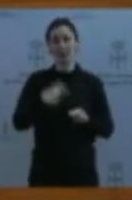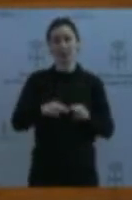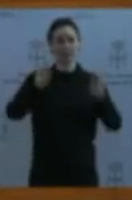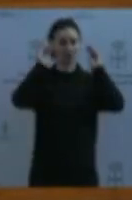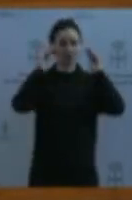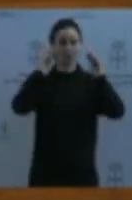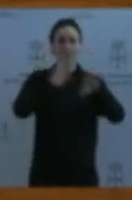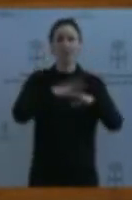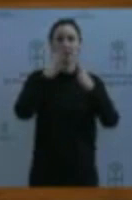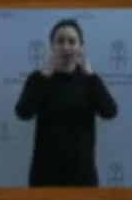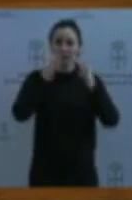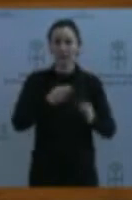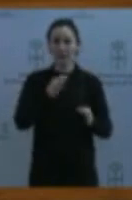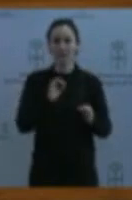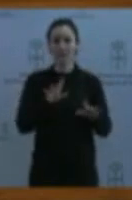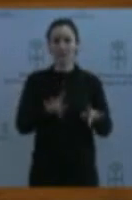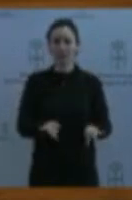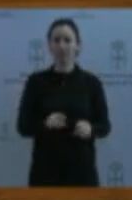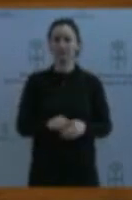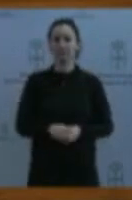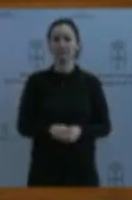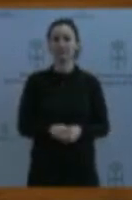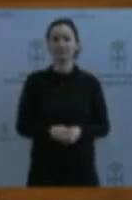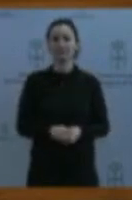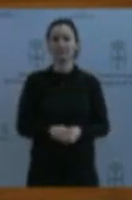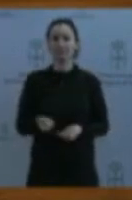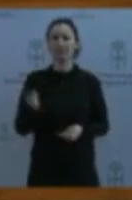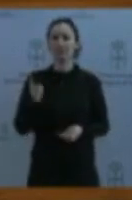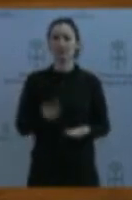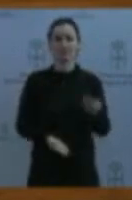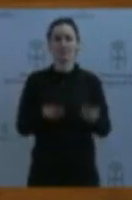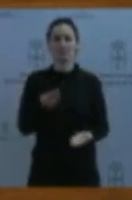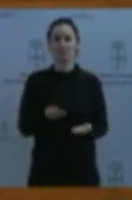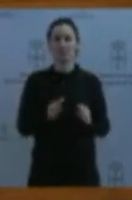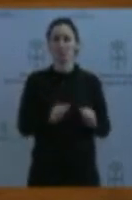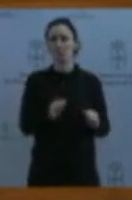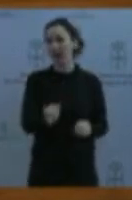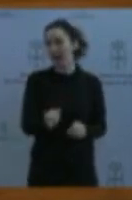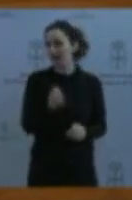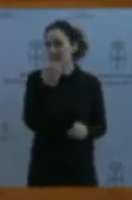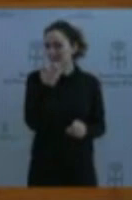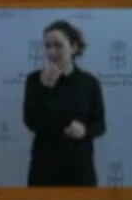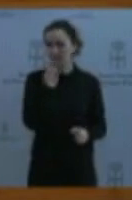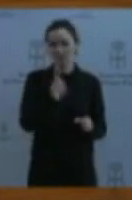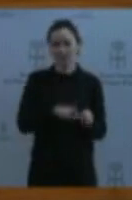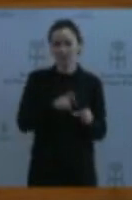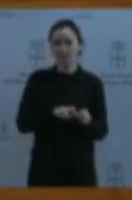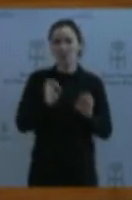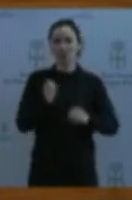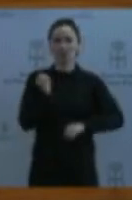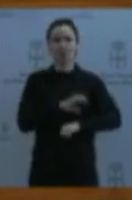territorial. Solamente se han evaluado aquellas que tenían algún tipo de participación de los fondos europeos. Los datos